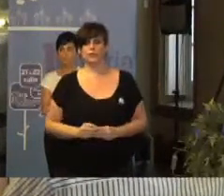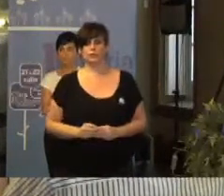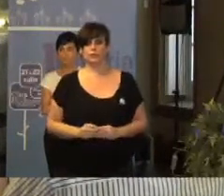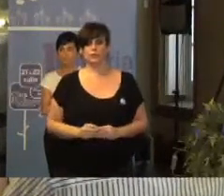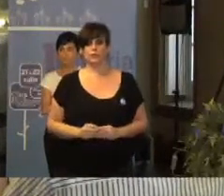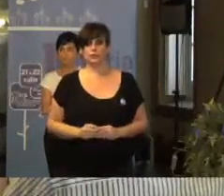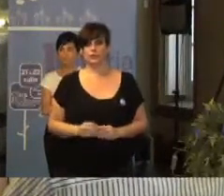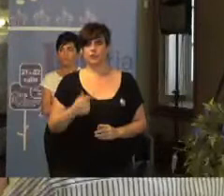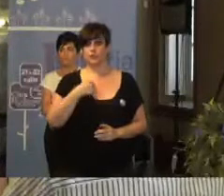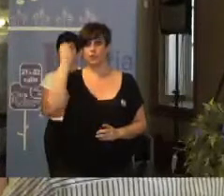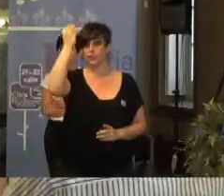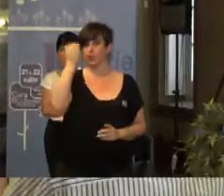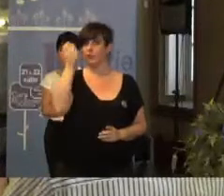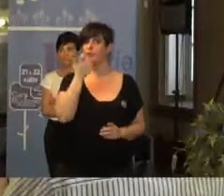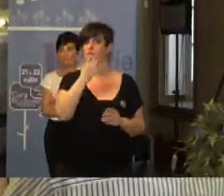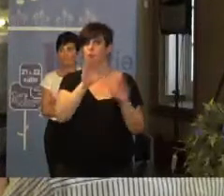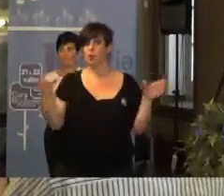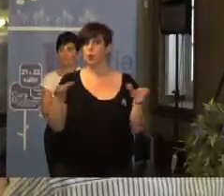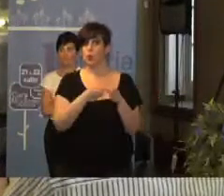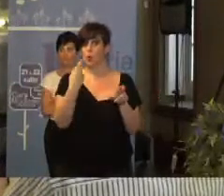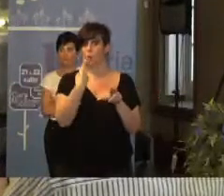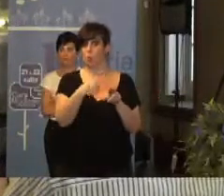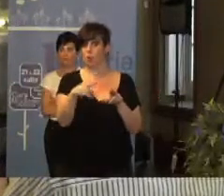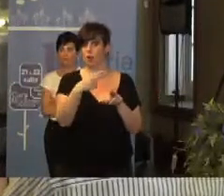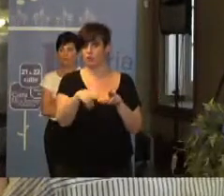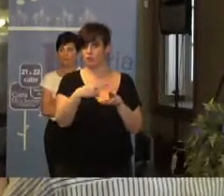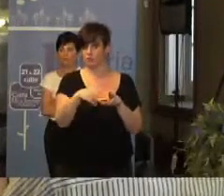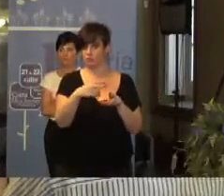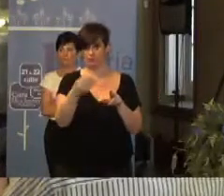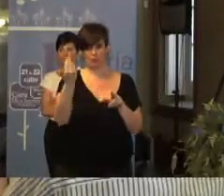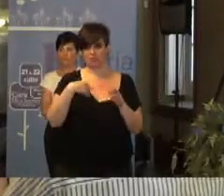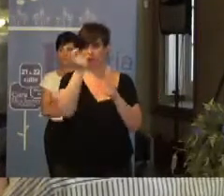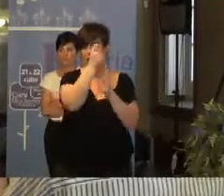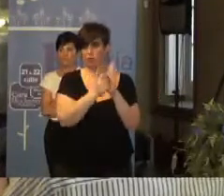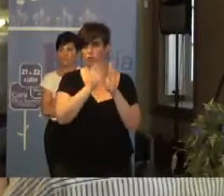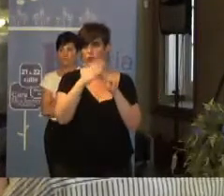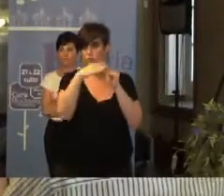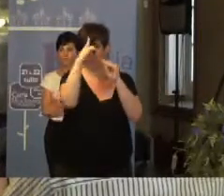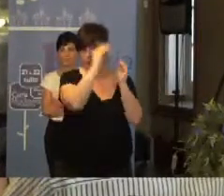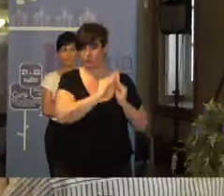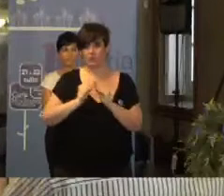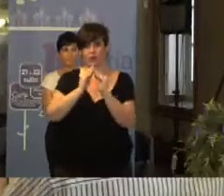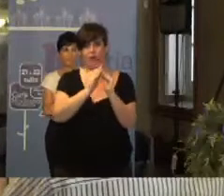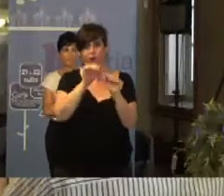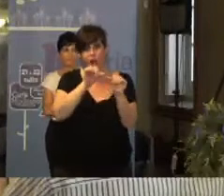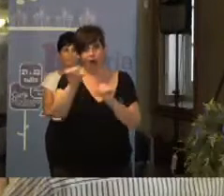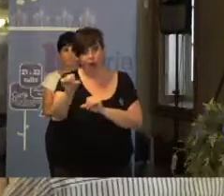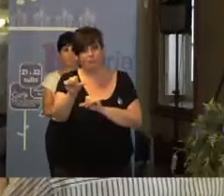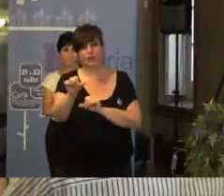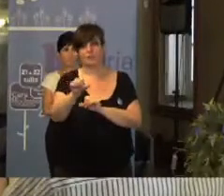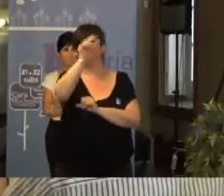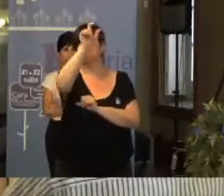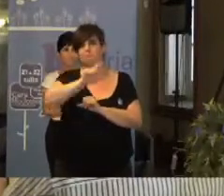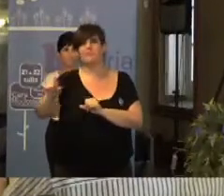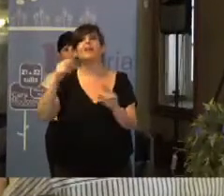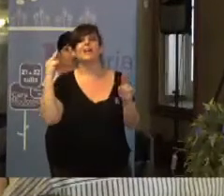a clase política se pon de acordo en puntos mínimos, o povo responde. Teño observado,